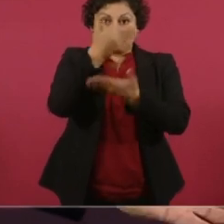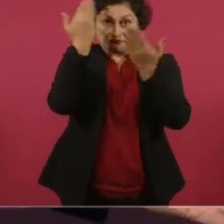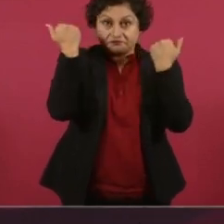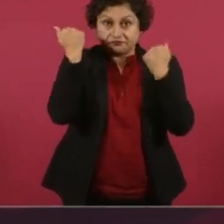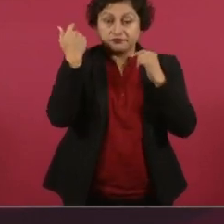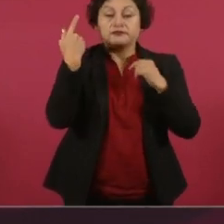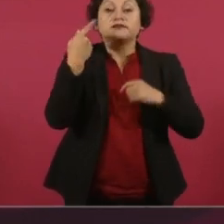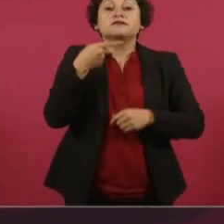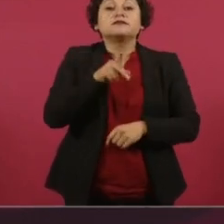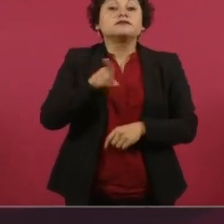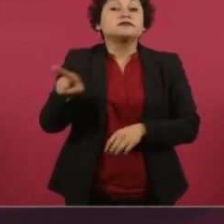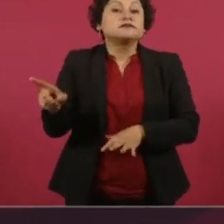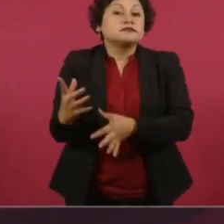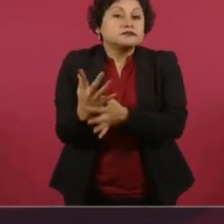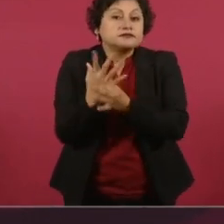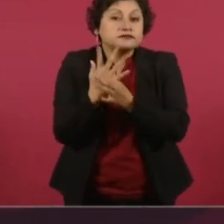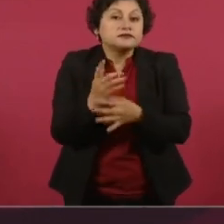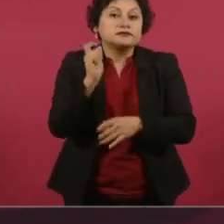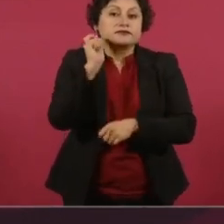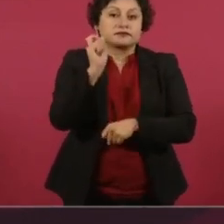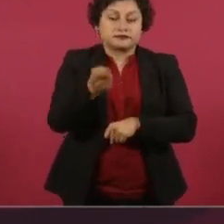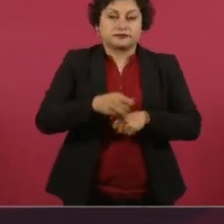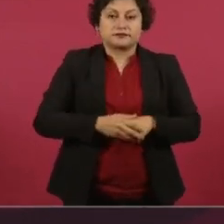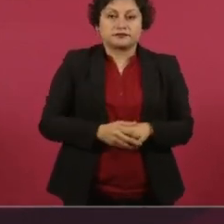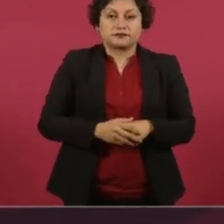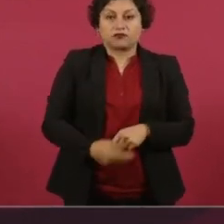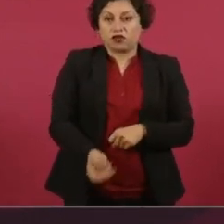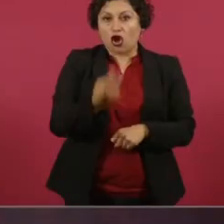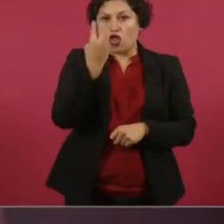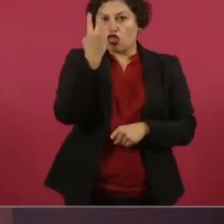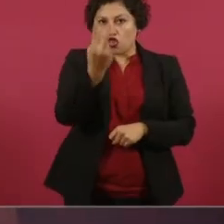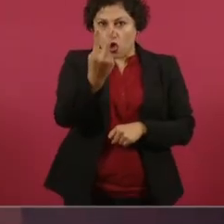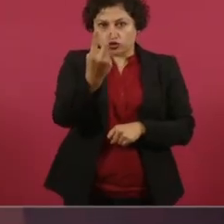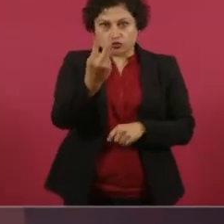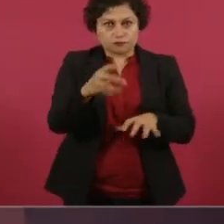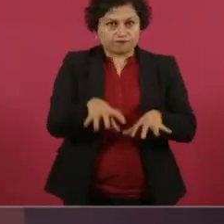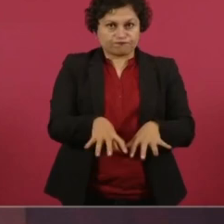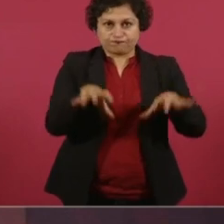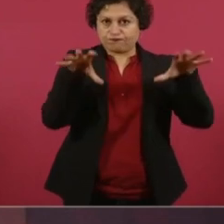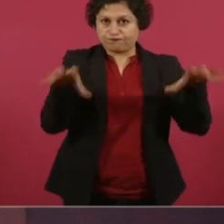Pero dice, hay dos opciones, nada más.